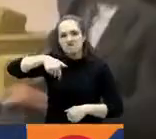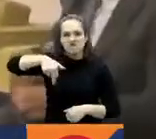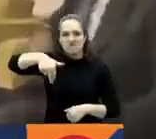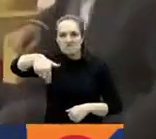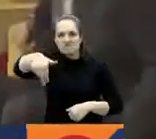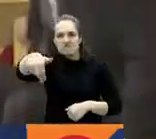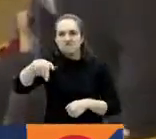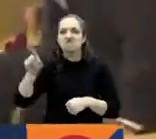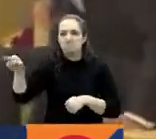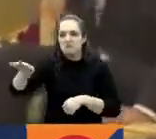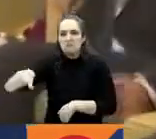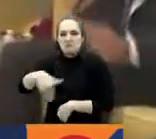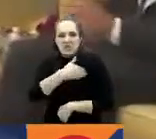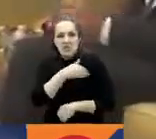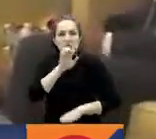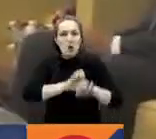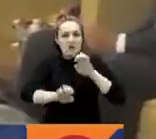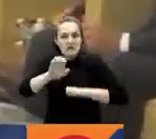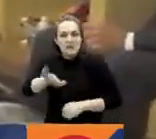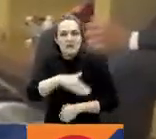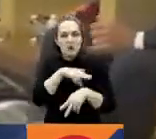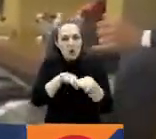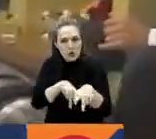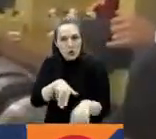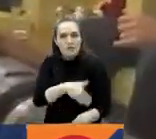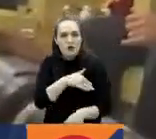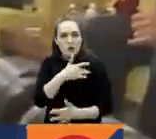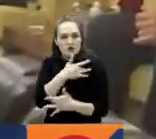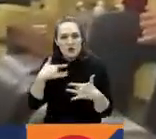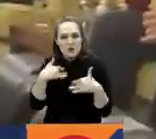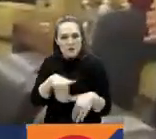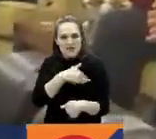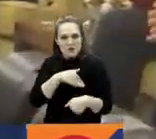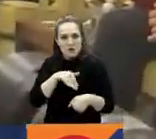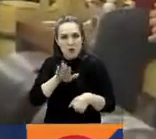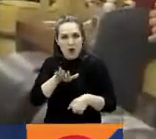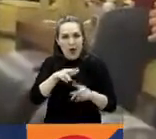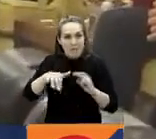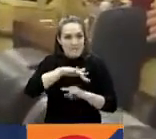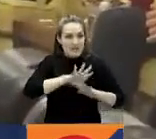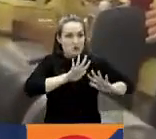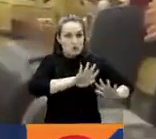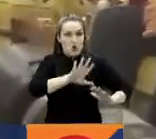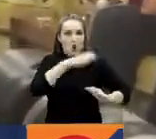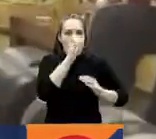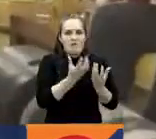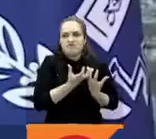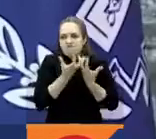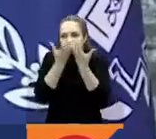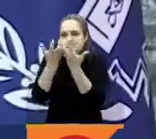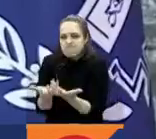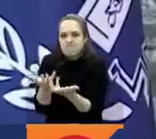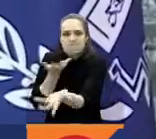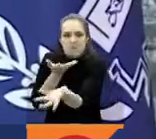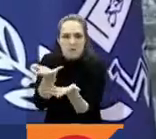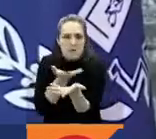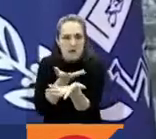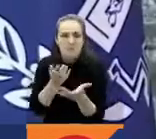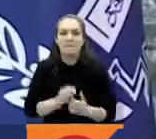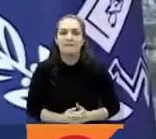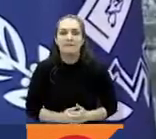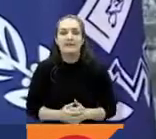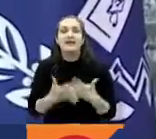varios ministros como el de Defensa, Agricultura, Salud y Ambiente, se reunió con el presidente de Israel. Tenemos la meta de triplicar